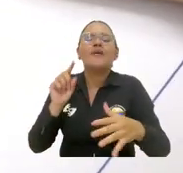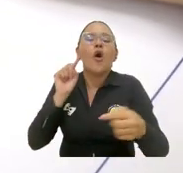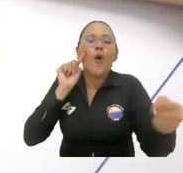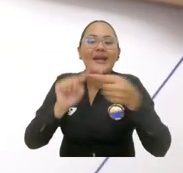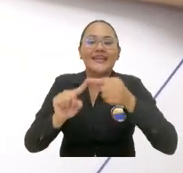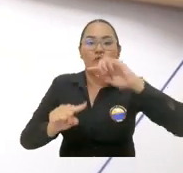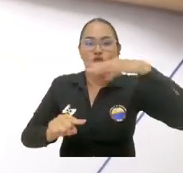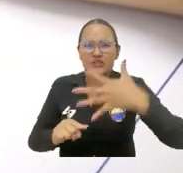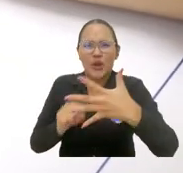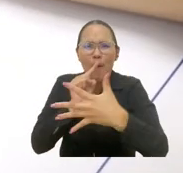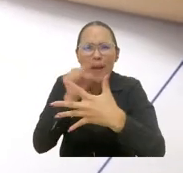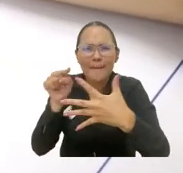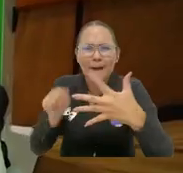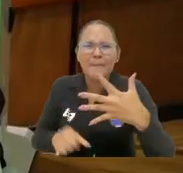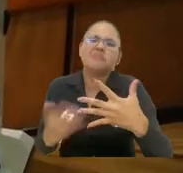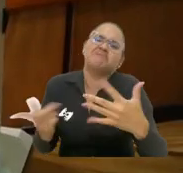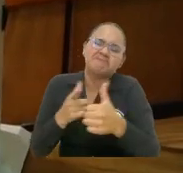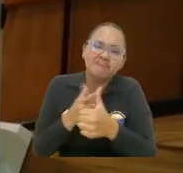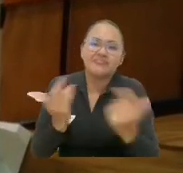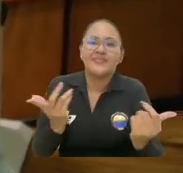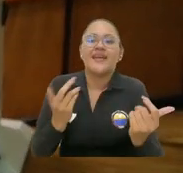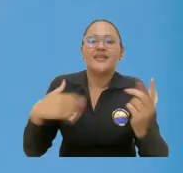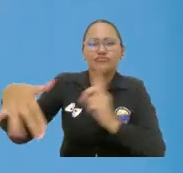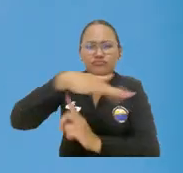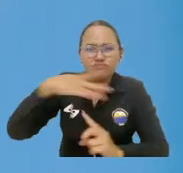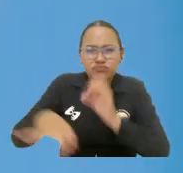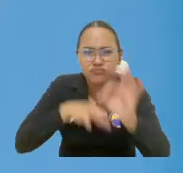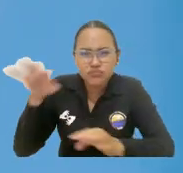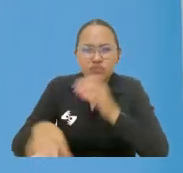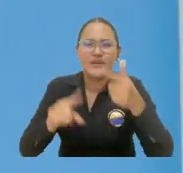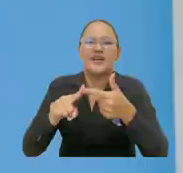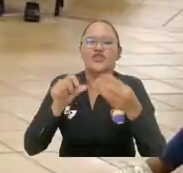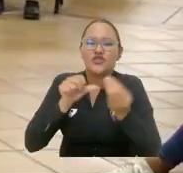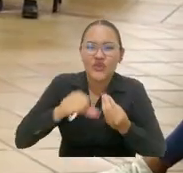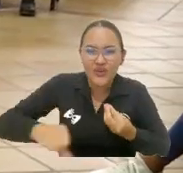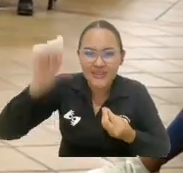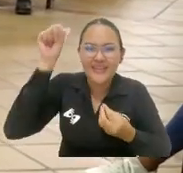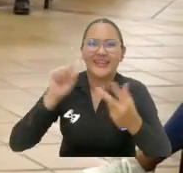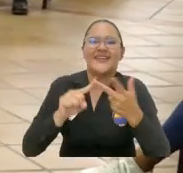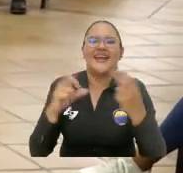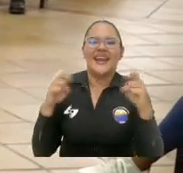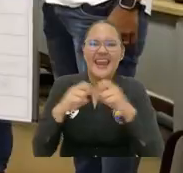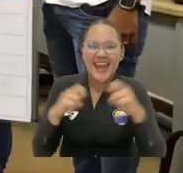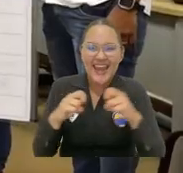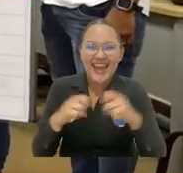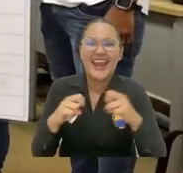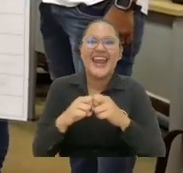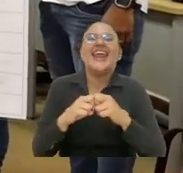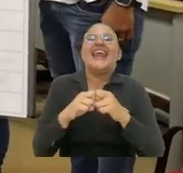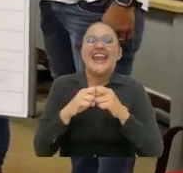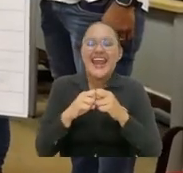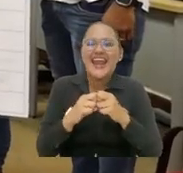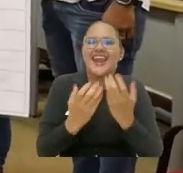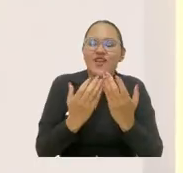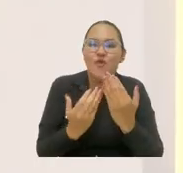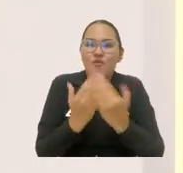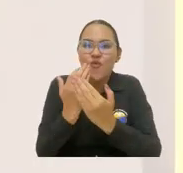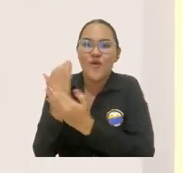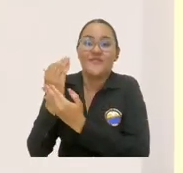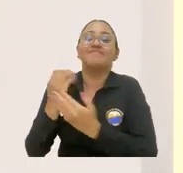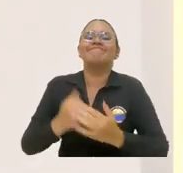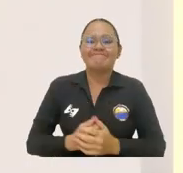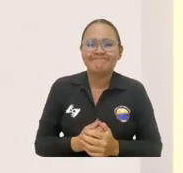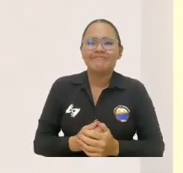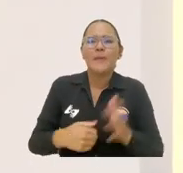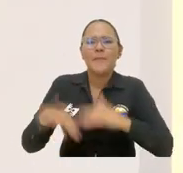5 propósitos alineados a ejes específicos como la conservación del medio ambiente, sostenibilidad y energías renovables. El